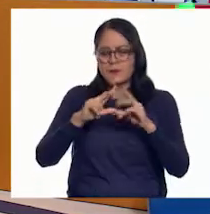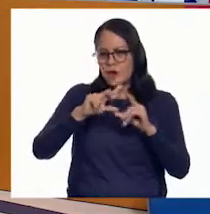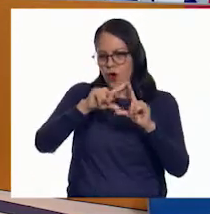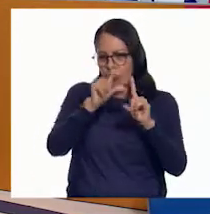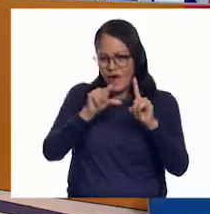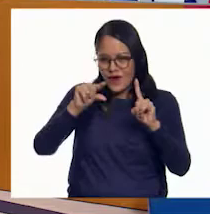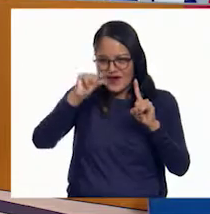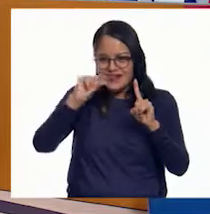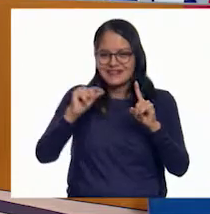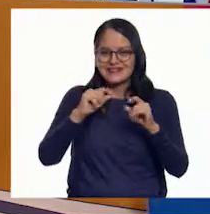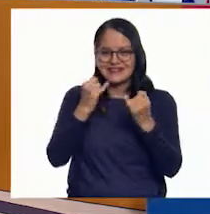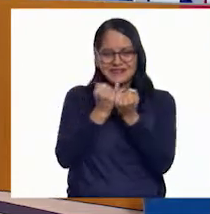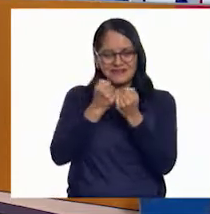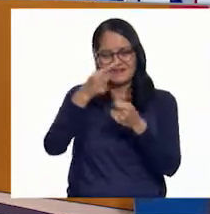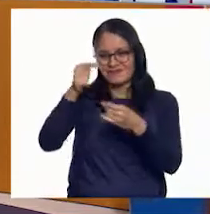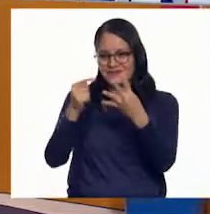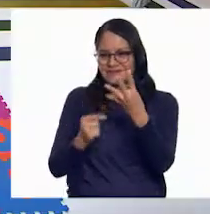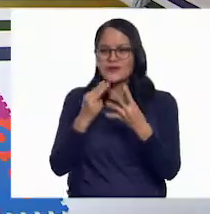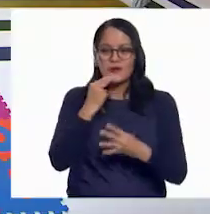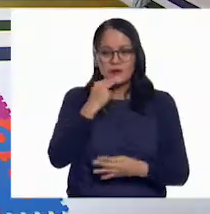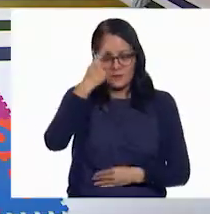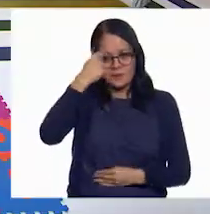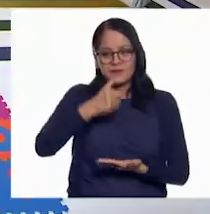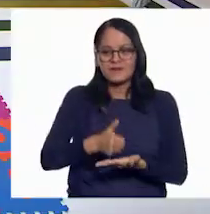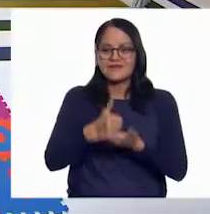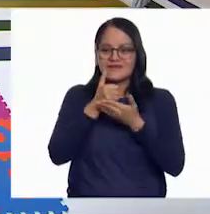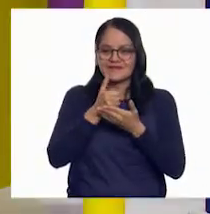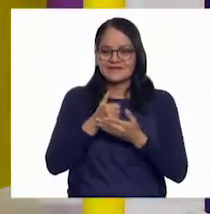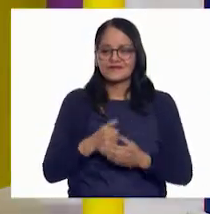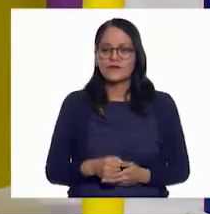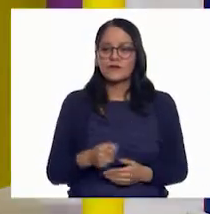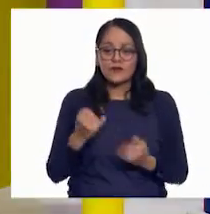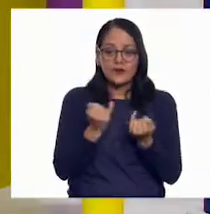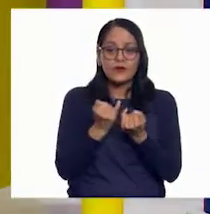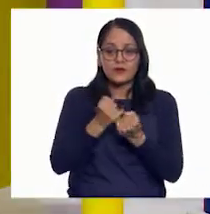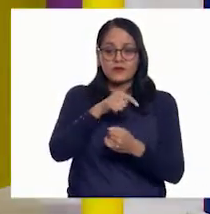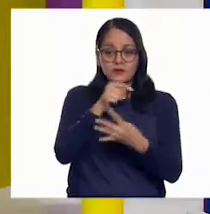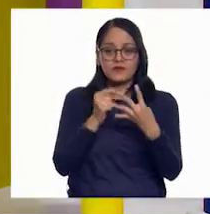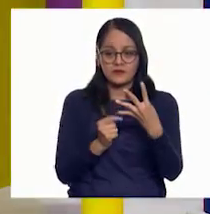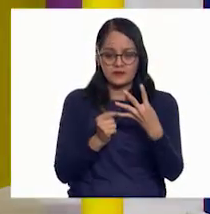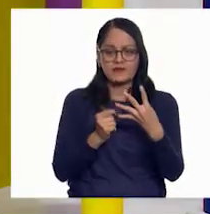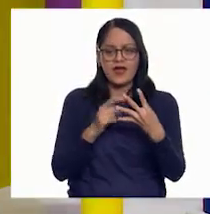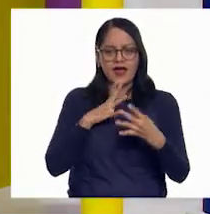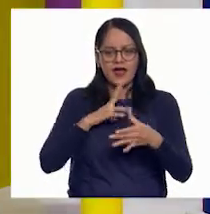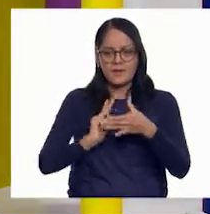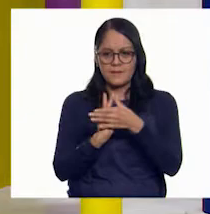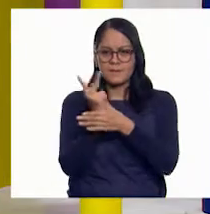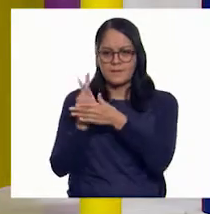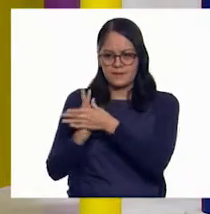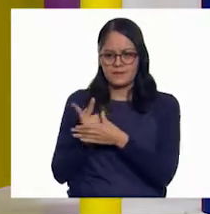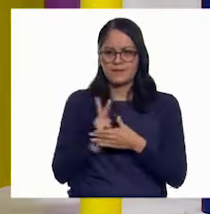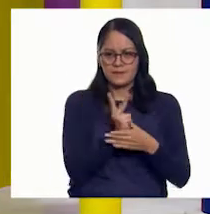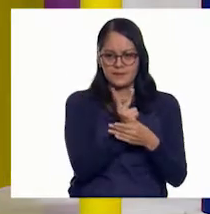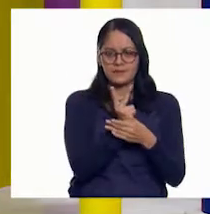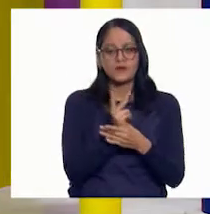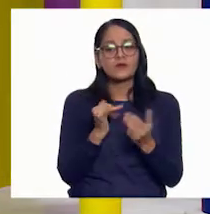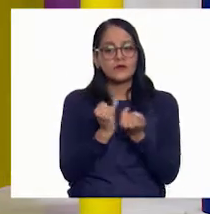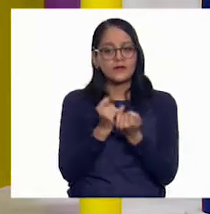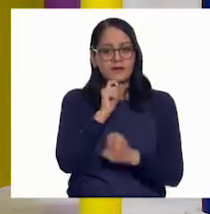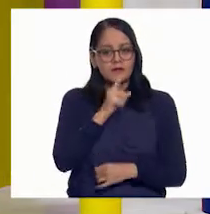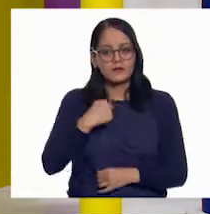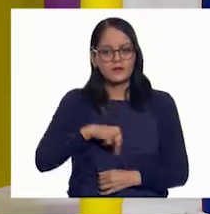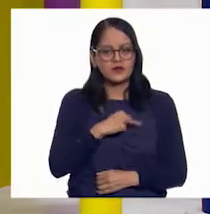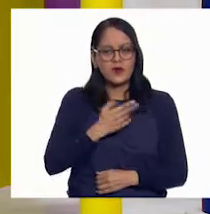hojitas, cuestiones de ese tipo. Sí, los remedios caseros normalmente están conformados por una o más plantas y también siento que es algo muy de